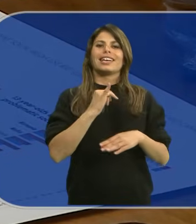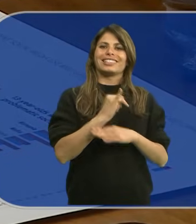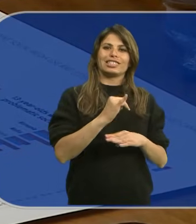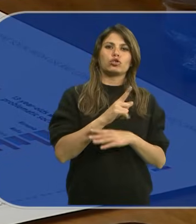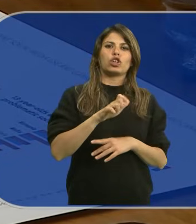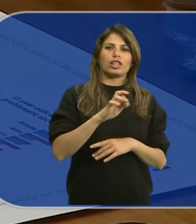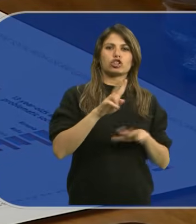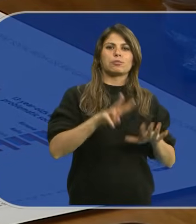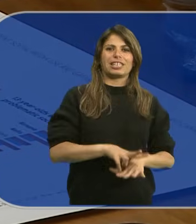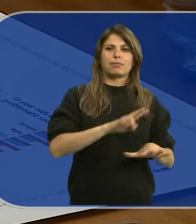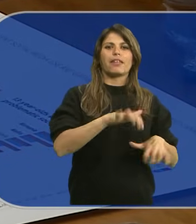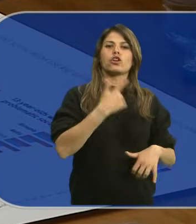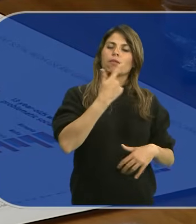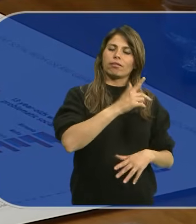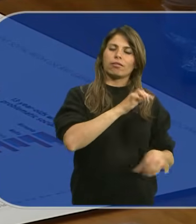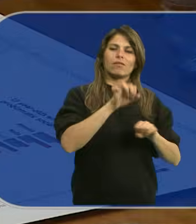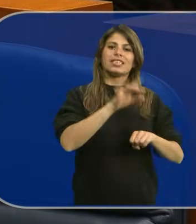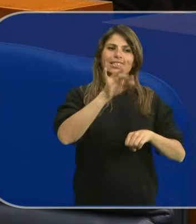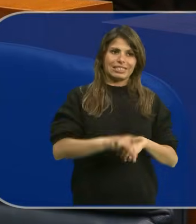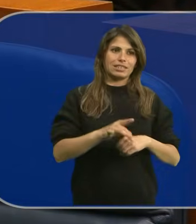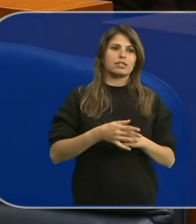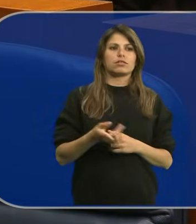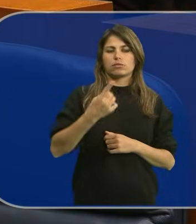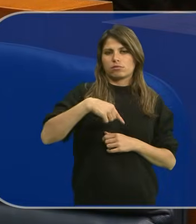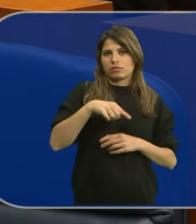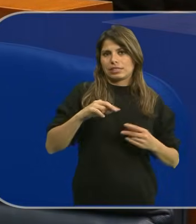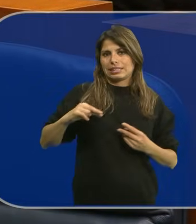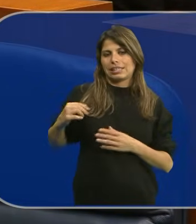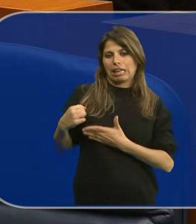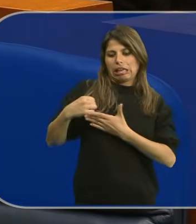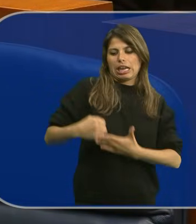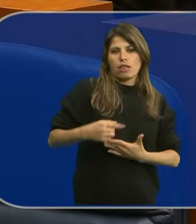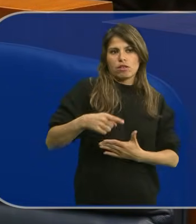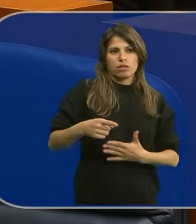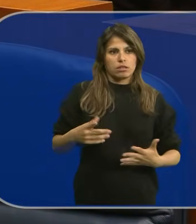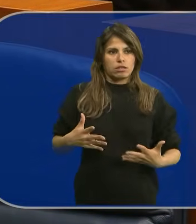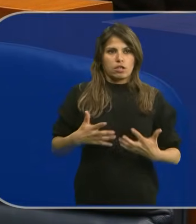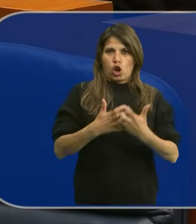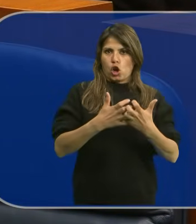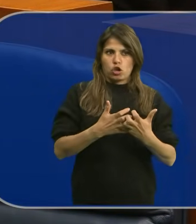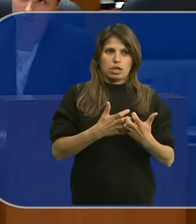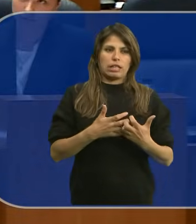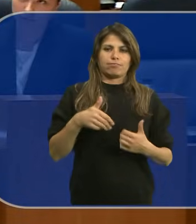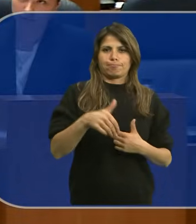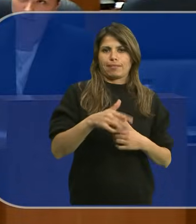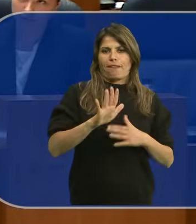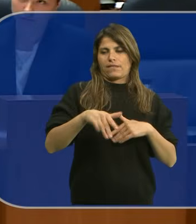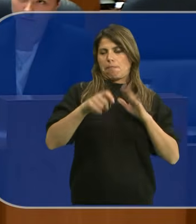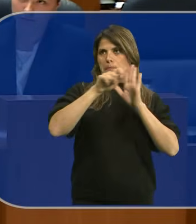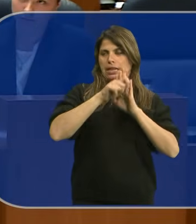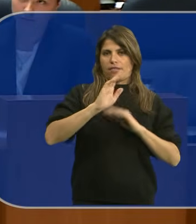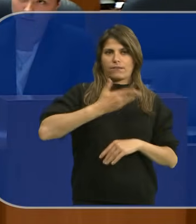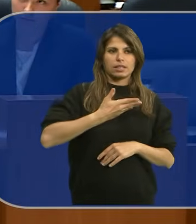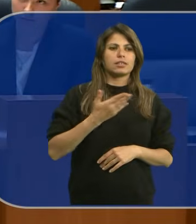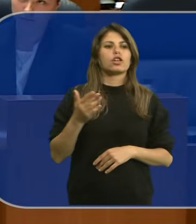Legio Séptima de León. Nuestra generación está destinada a cruzarnos con una roca existencial que marcará y dañará nuestro futuro. Mientras que los segovianos